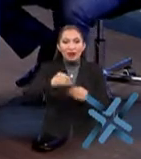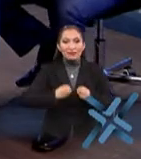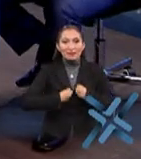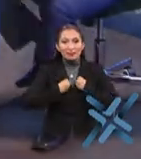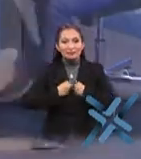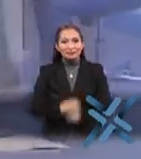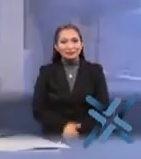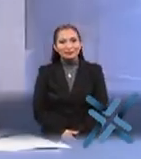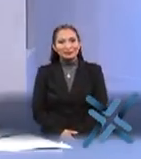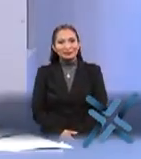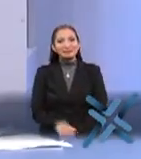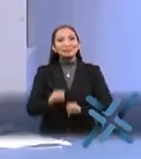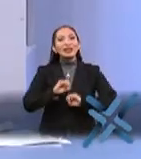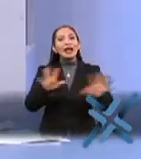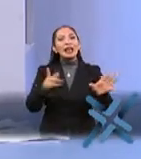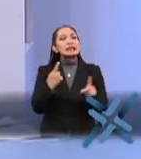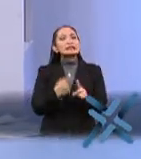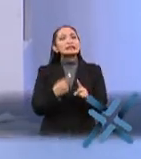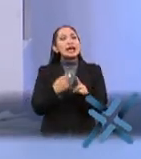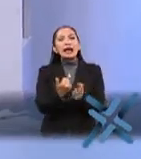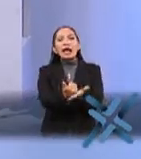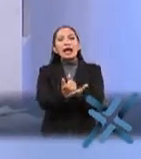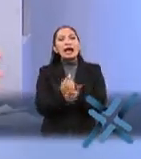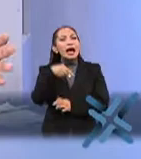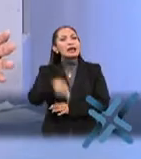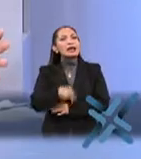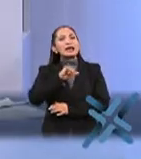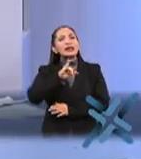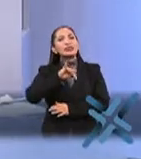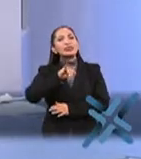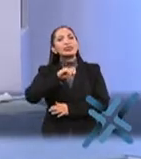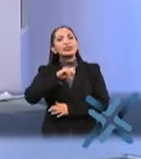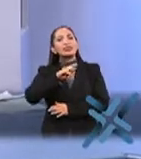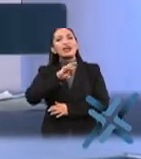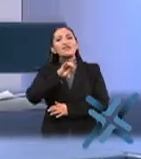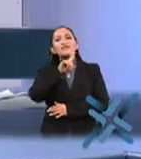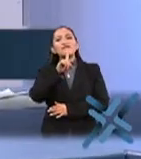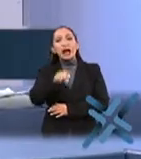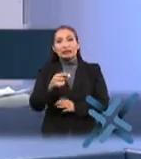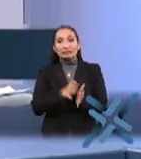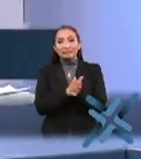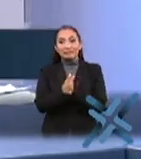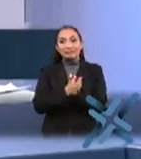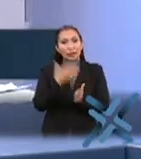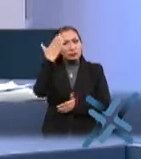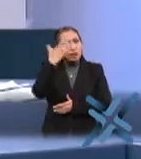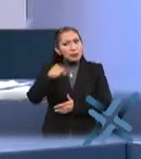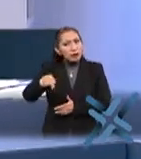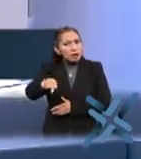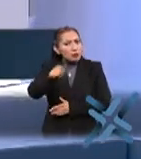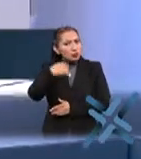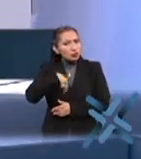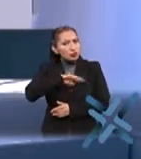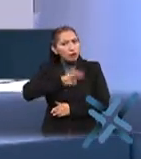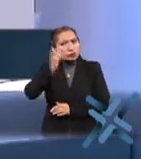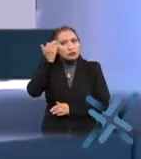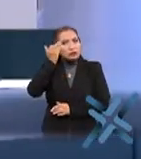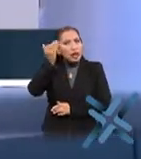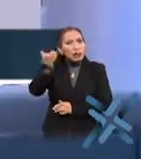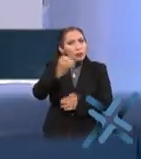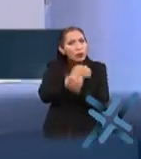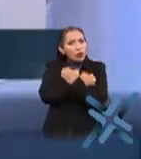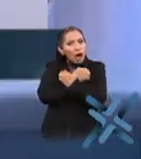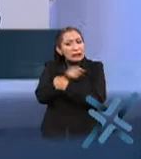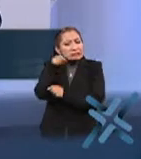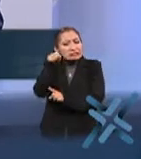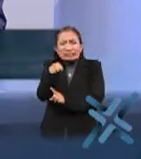vida. Así es, y quienes colaboramos en Interfaz lo hacemos con mucho entusiasmo. Estamos conscientes de que vivimos en tiempos en los que la